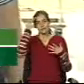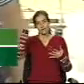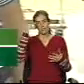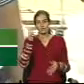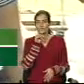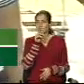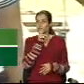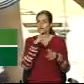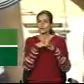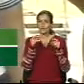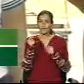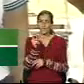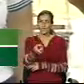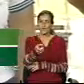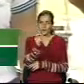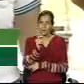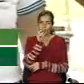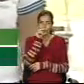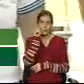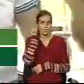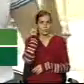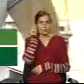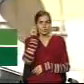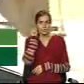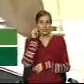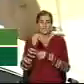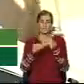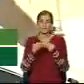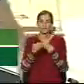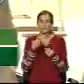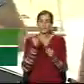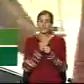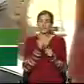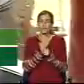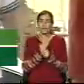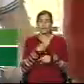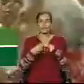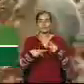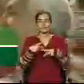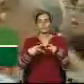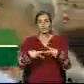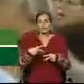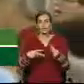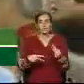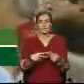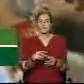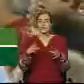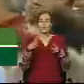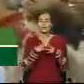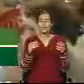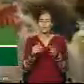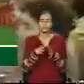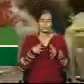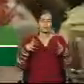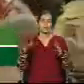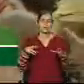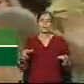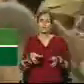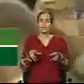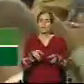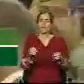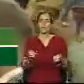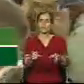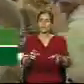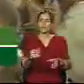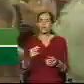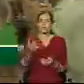en nombre de todos los pescadores y pescadoras que hacemos vida productiva en todo el inmenso río Orinoco